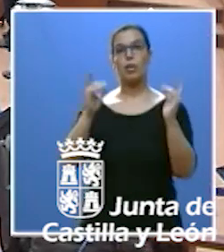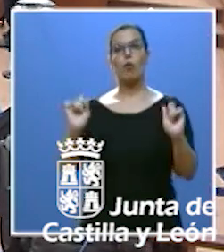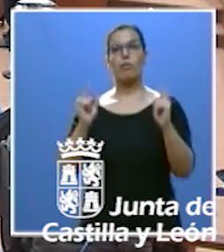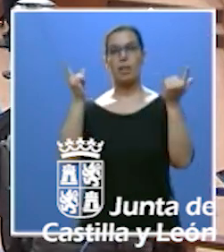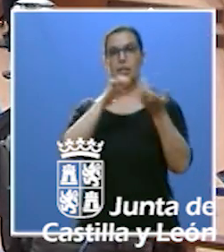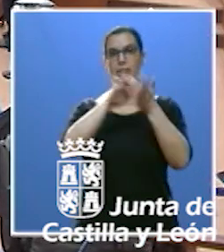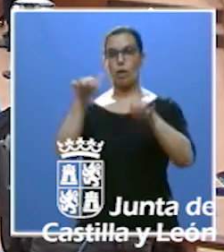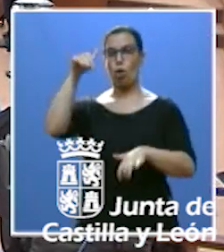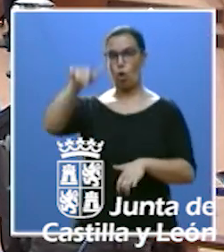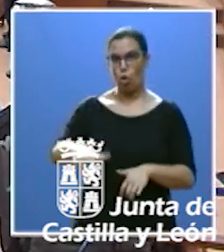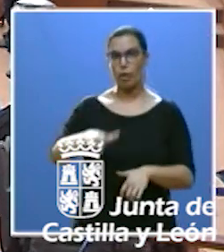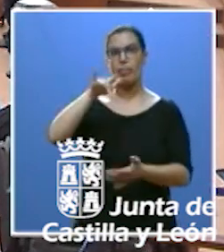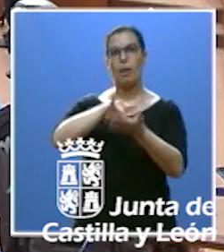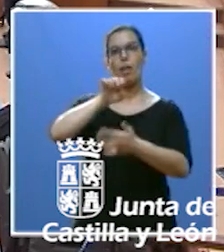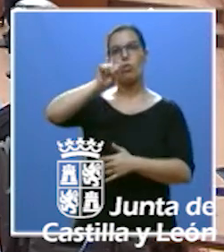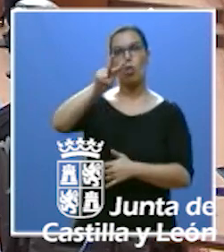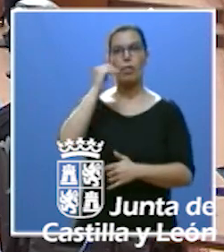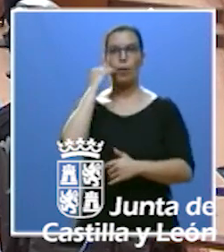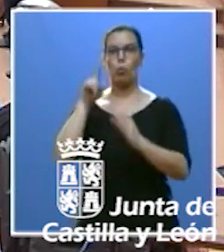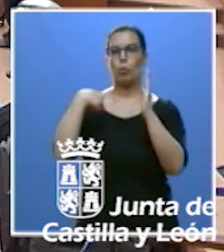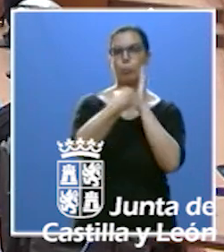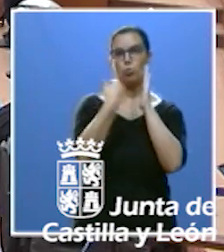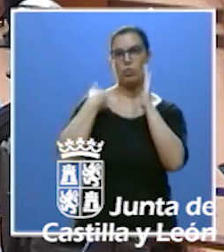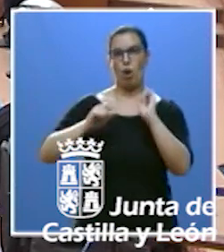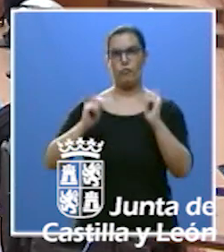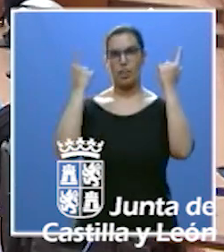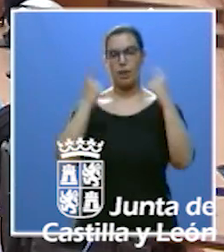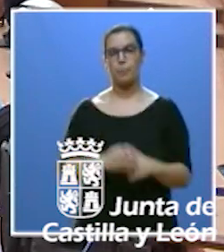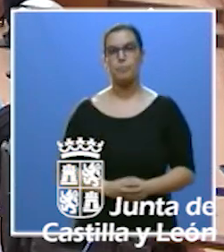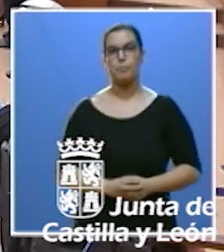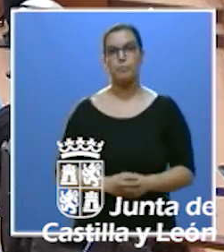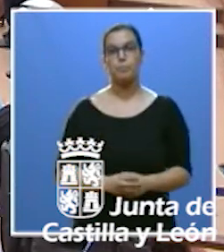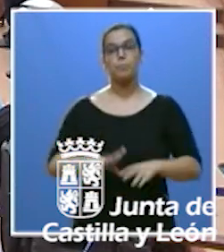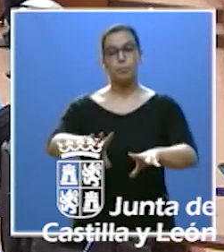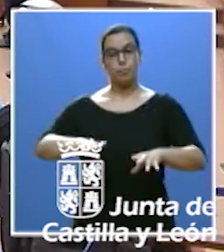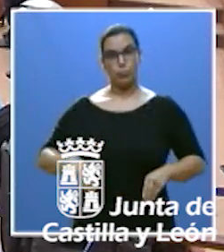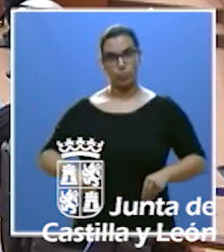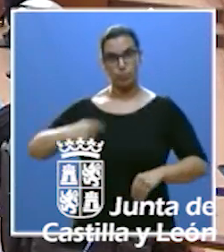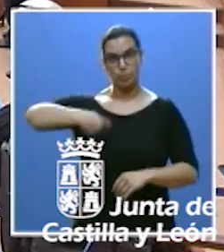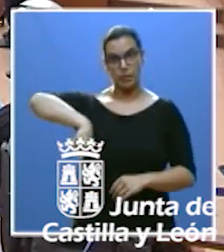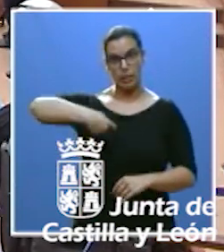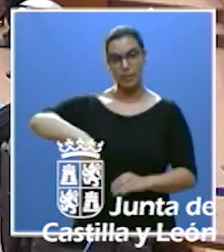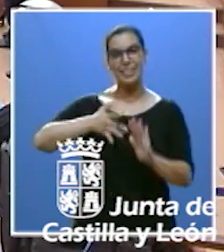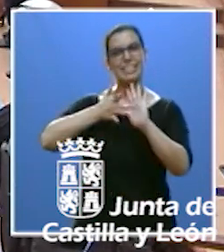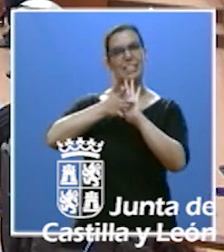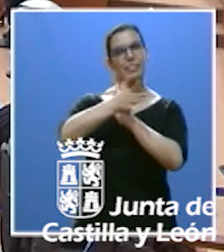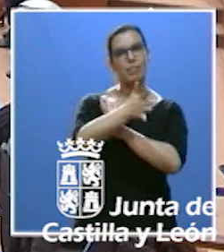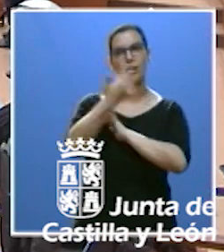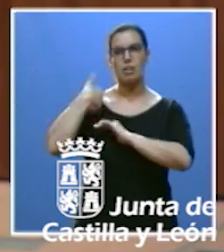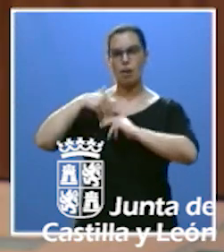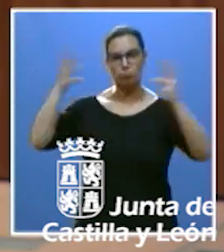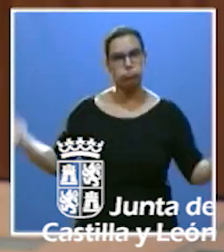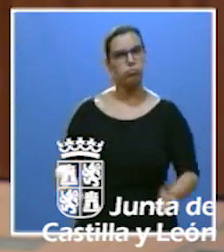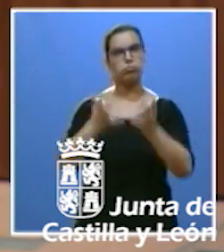se ha realizado hoy, día 12 de julio. Esta toma de posesión simboliza el impulso definitivo a esta